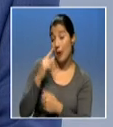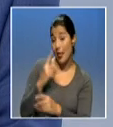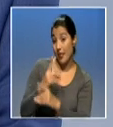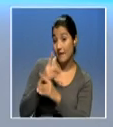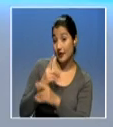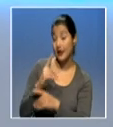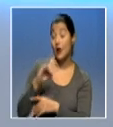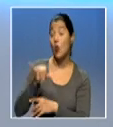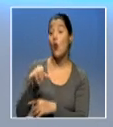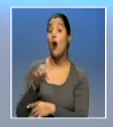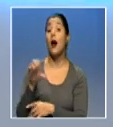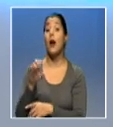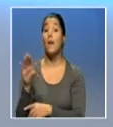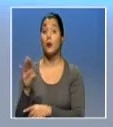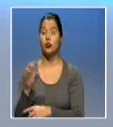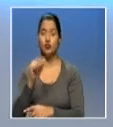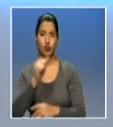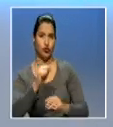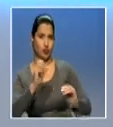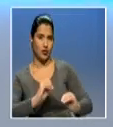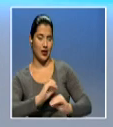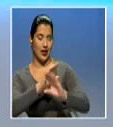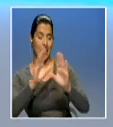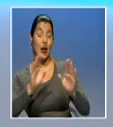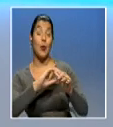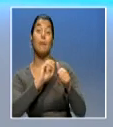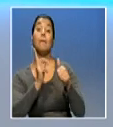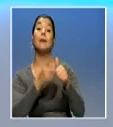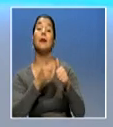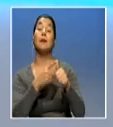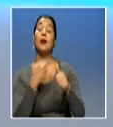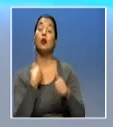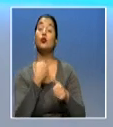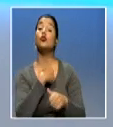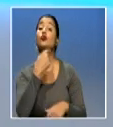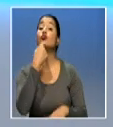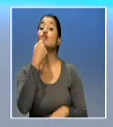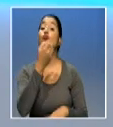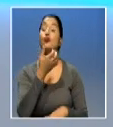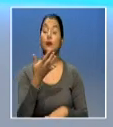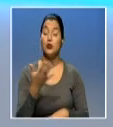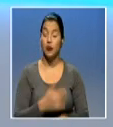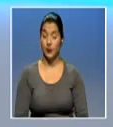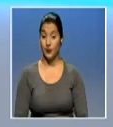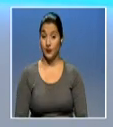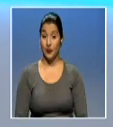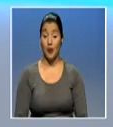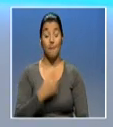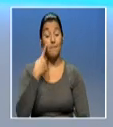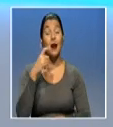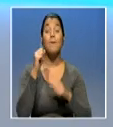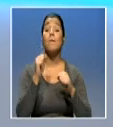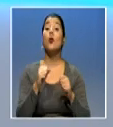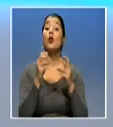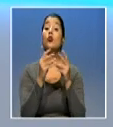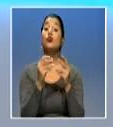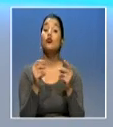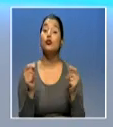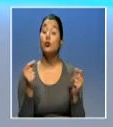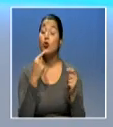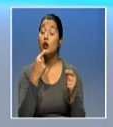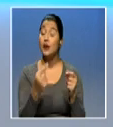gusto. En primer lugar, venimos sosteniendo que en la resolución que dicta